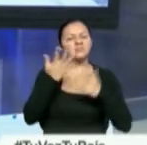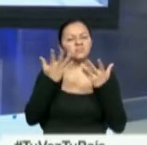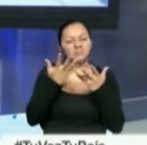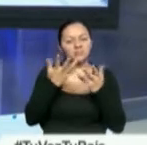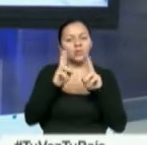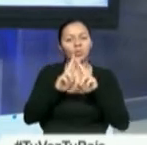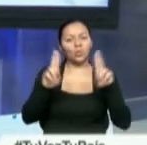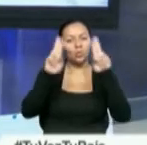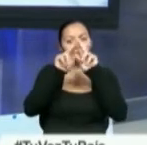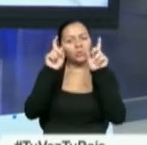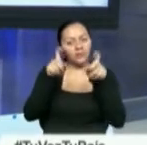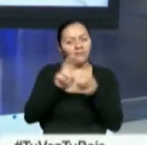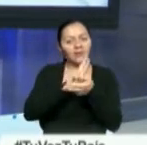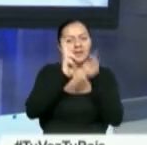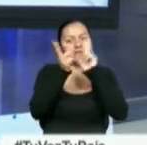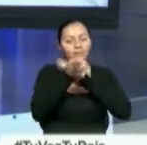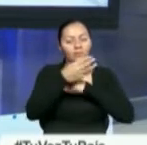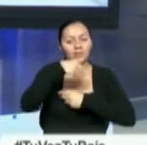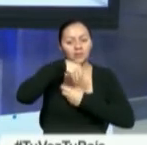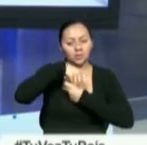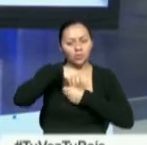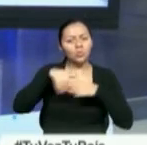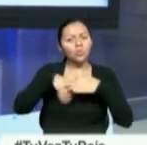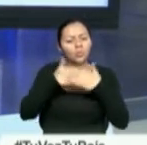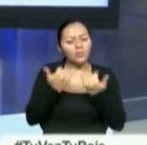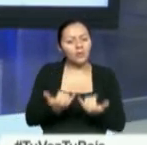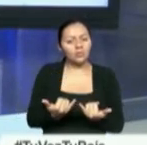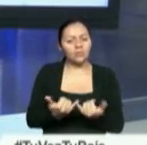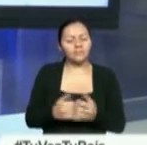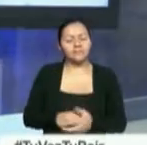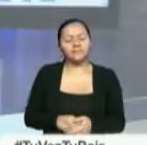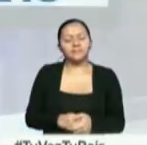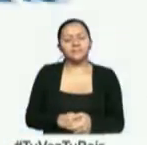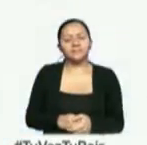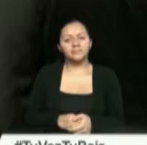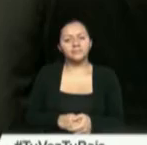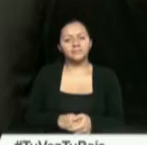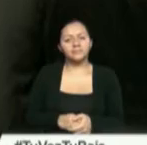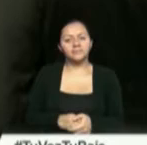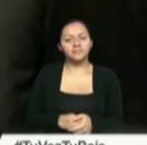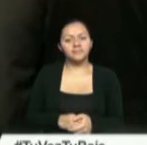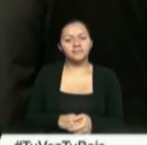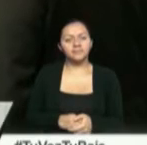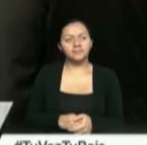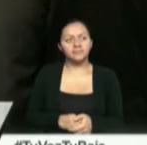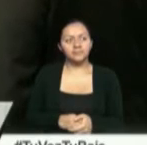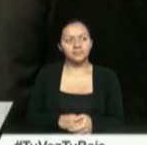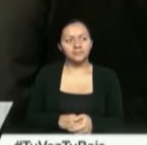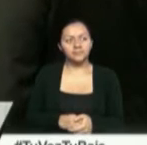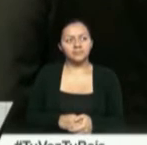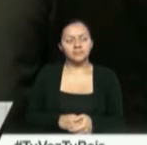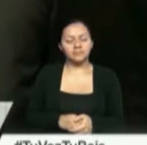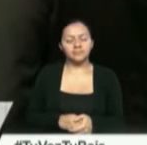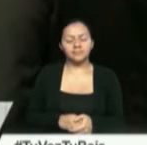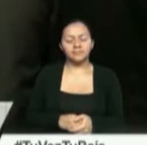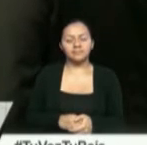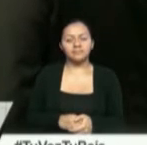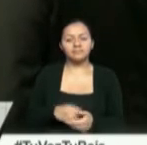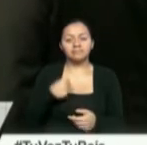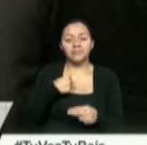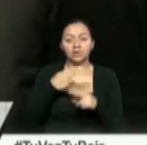debe ser reformada ante los retos actuales antonio guterres